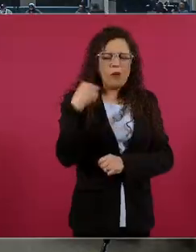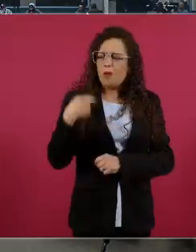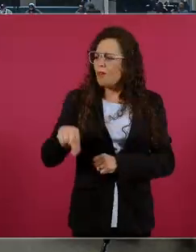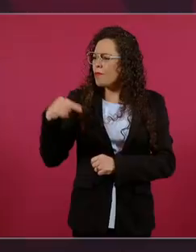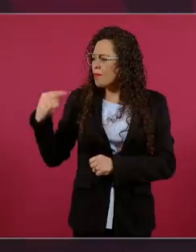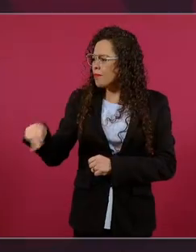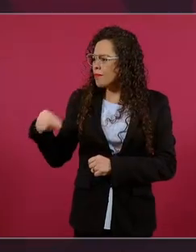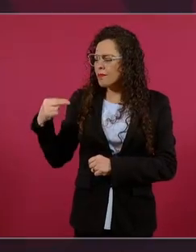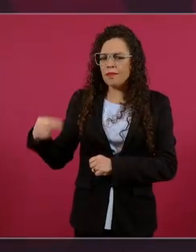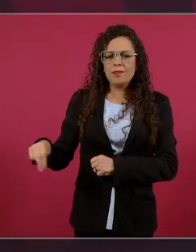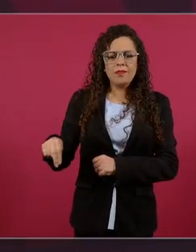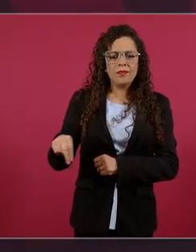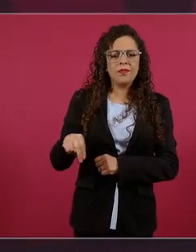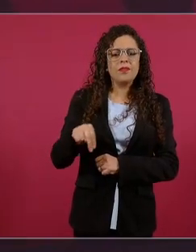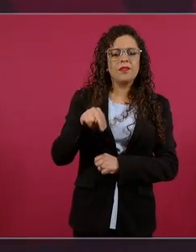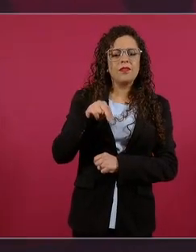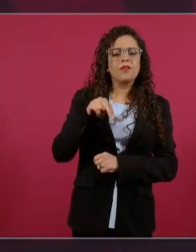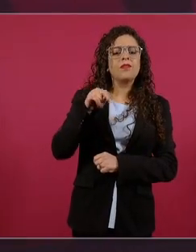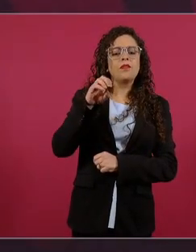OHL.